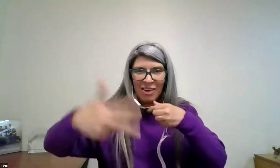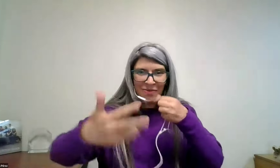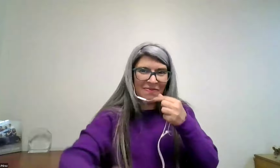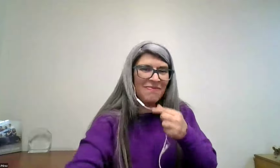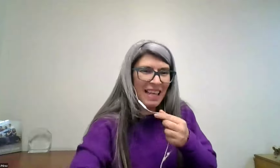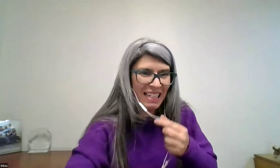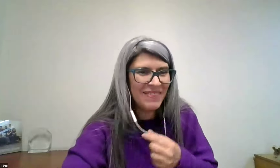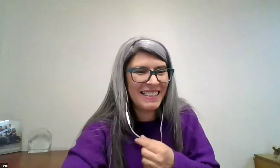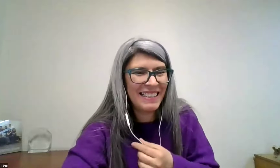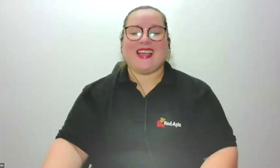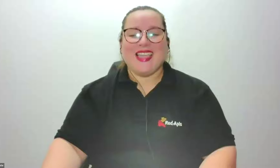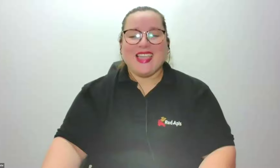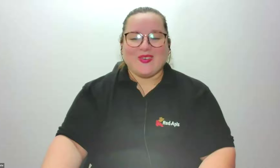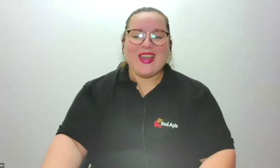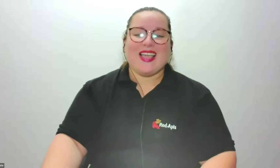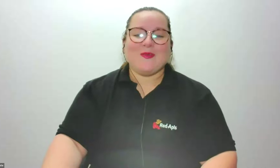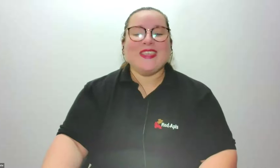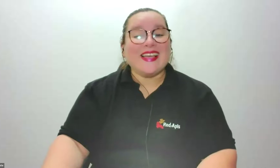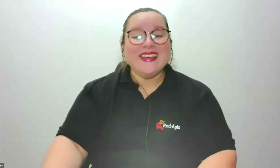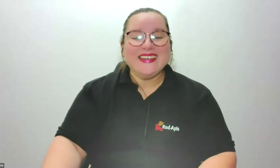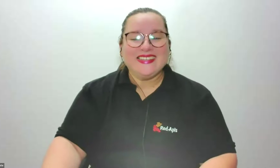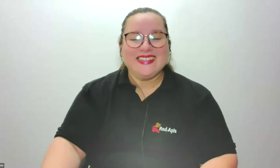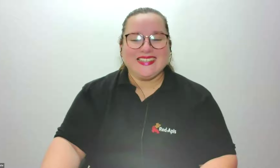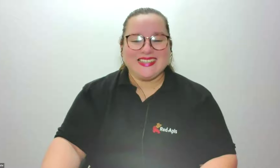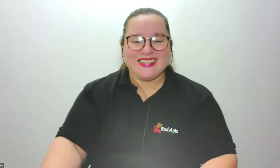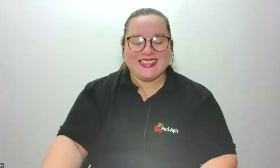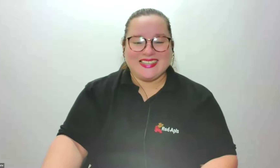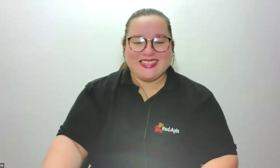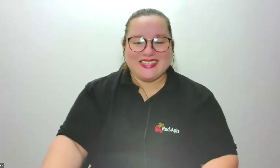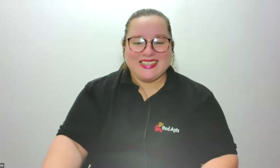Ya, Caro, Perfecto. dale. Hola, ¿cómo están?